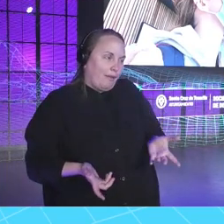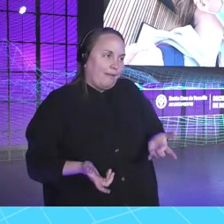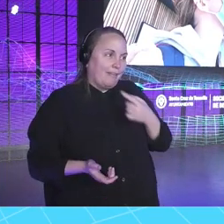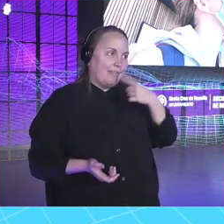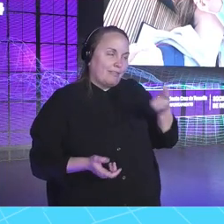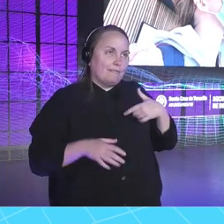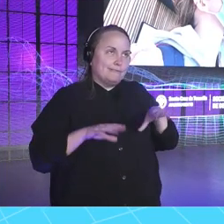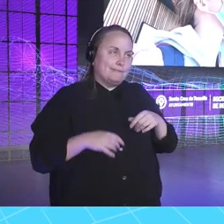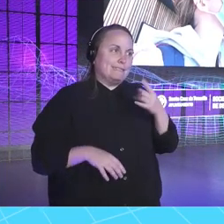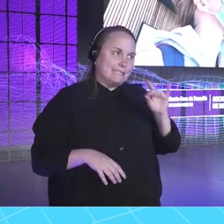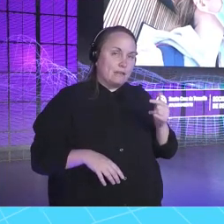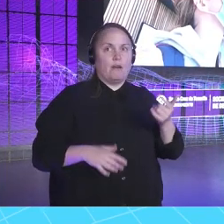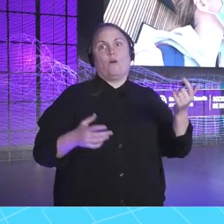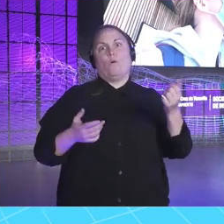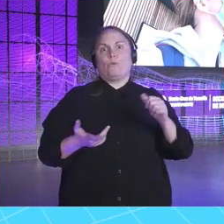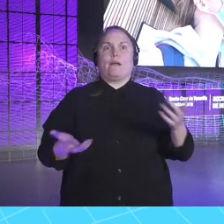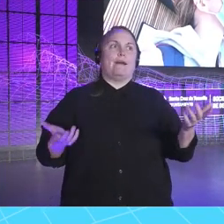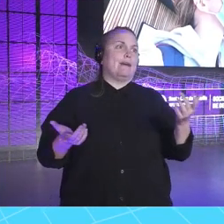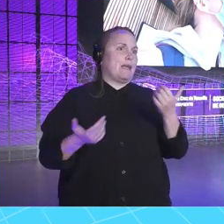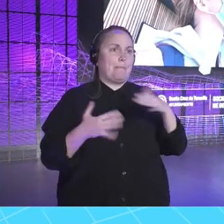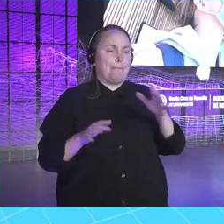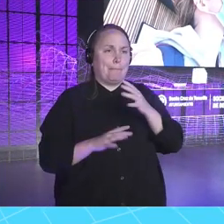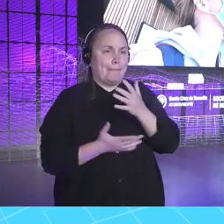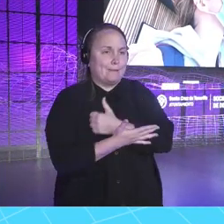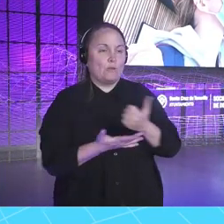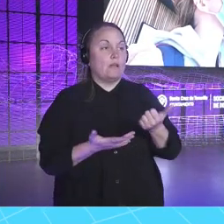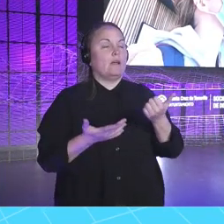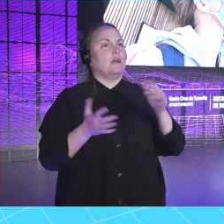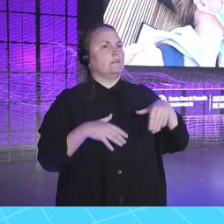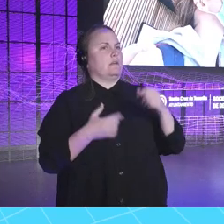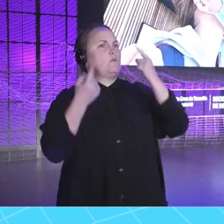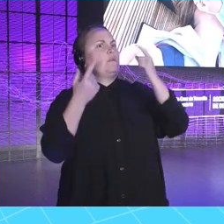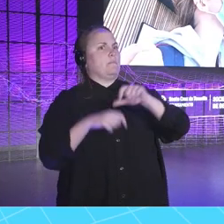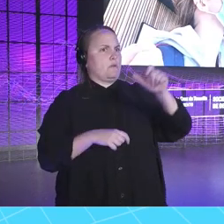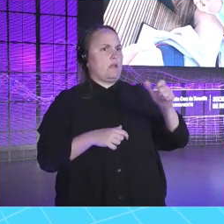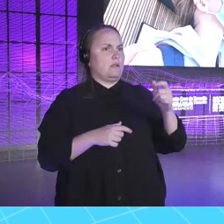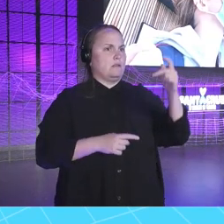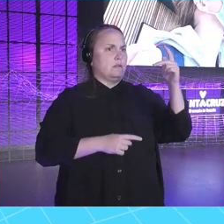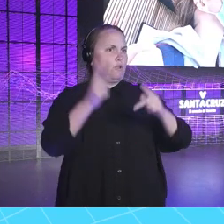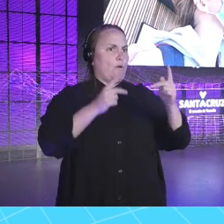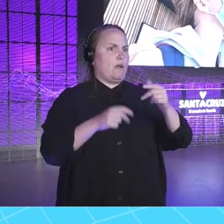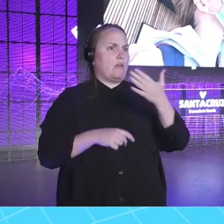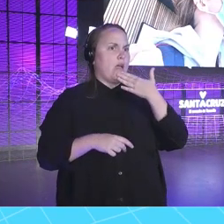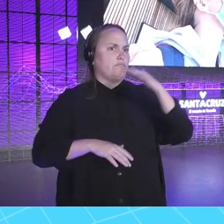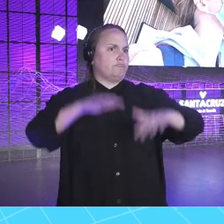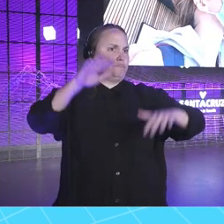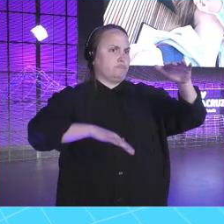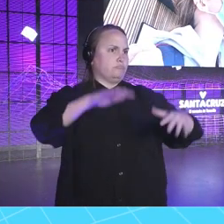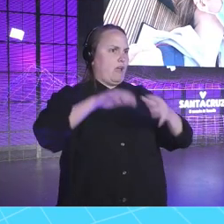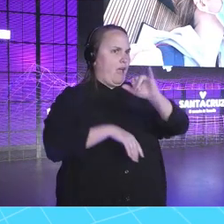admitir y o que que mal todo y hasta que me di cuenta que en tiktok había mucha gente de todas las edades y